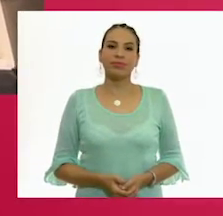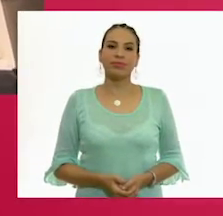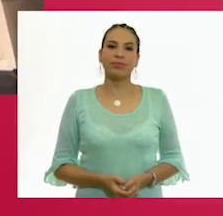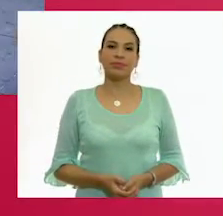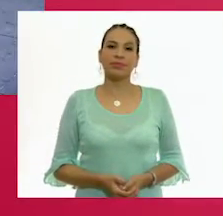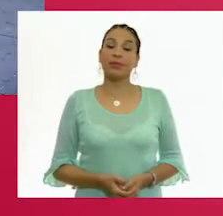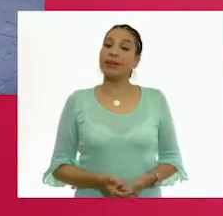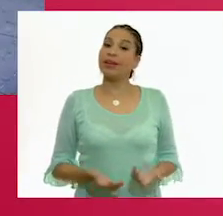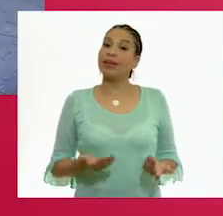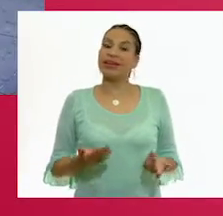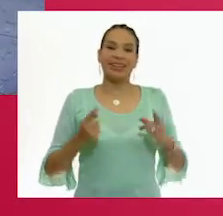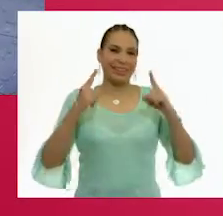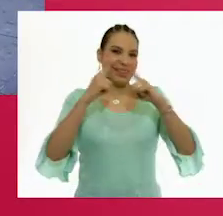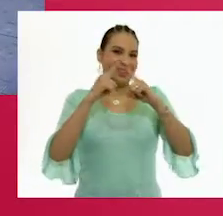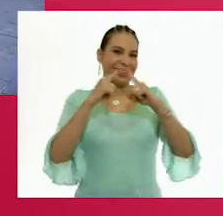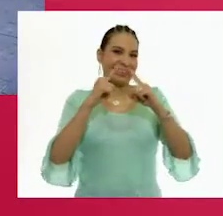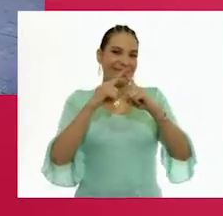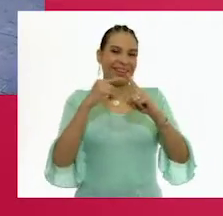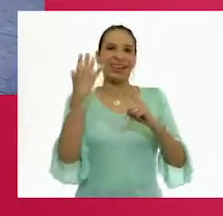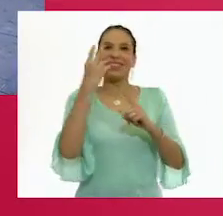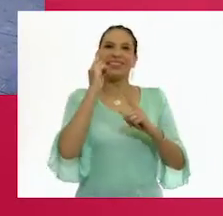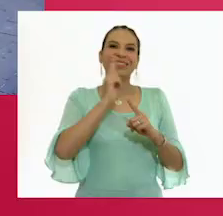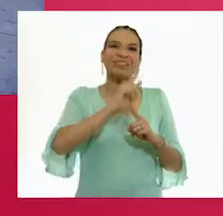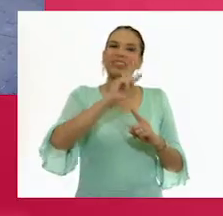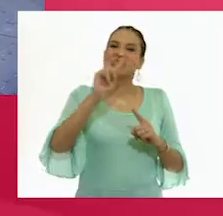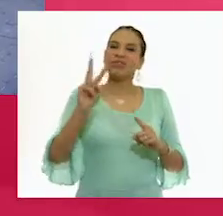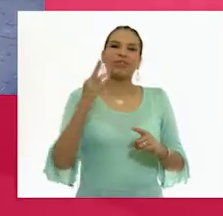¿Y qué decir de la iglesia, Pepe? La iglesia también, la verdad,